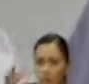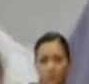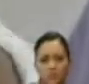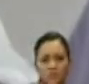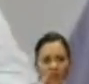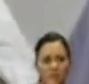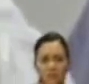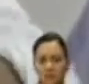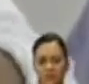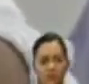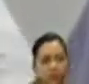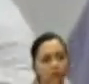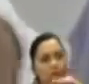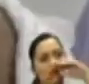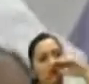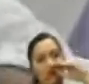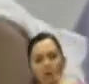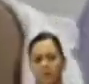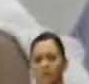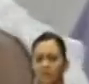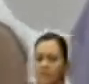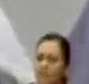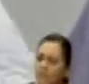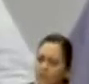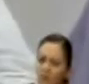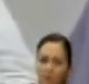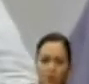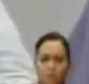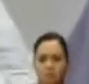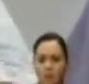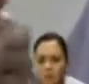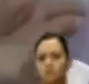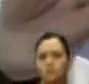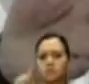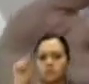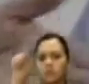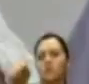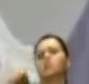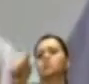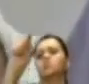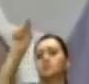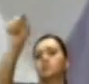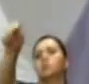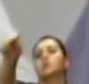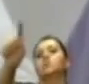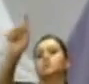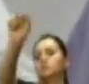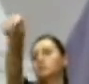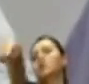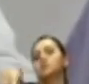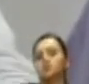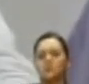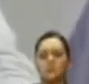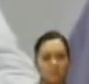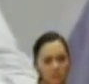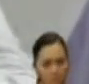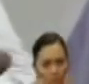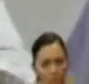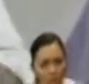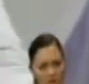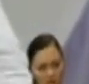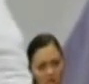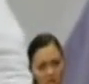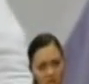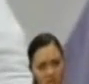casas precarias, no hay nada, kilómetros y kilómetros. Ese es Guayaquil por donde ni se han enterado que hay un modelo exitoso. Y nos hablan de